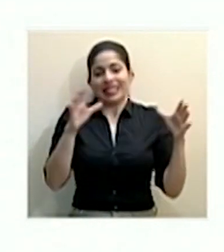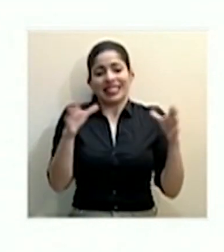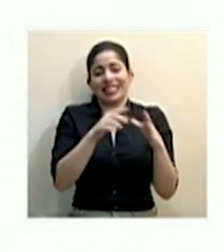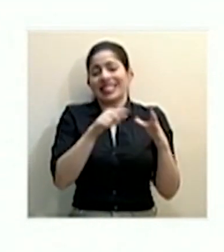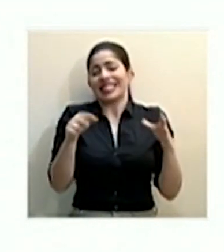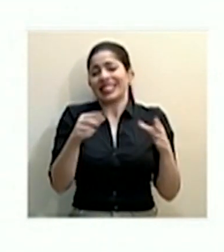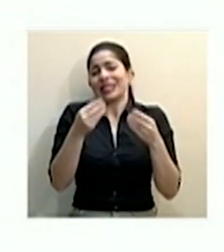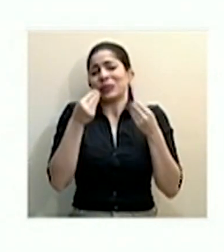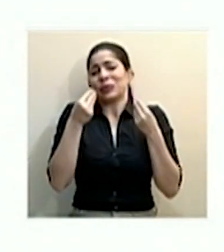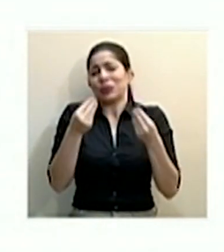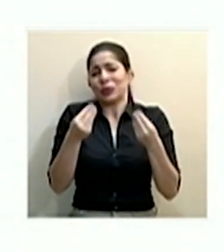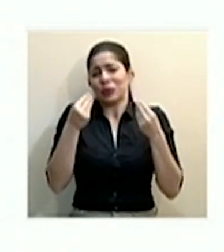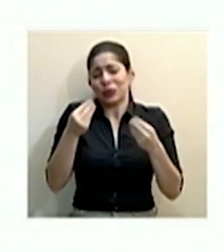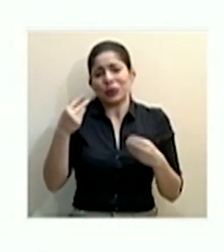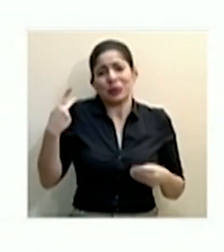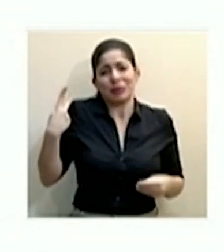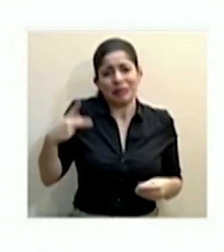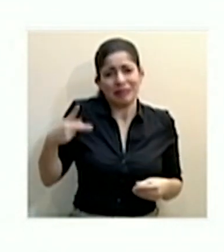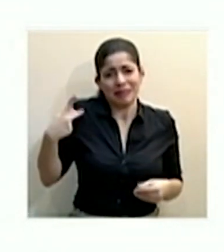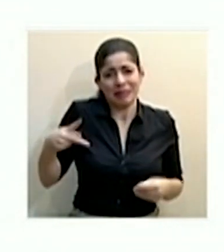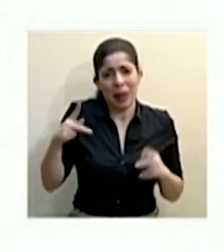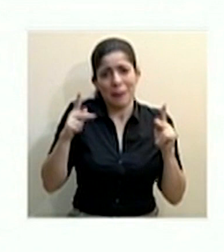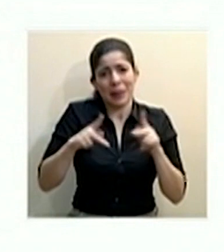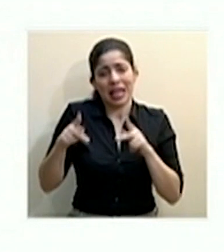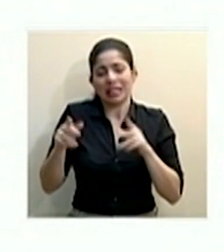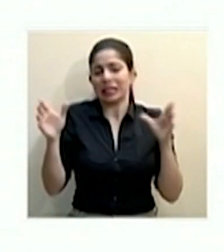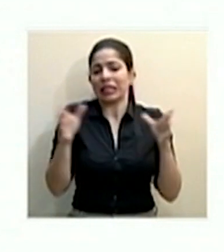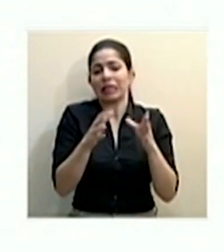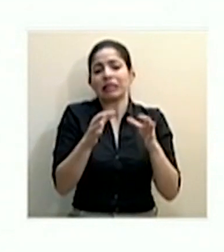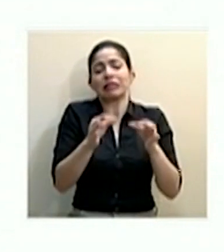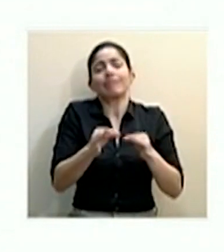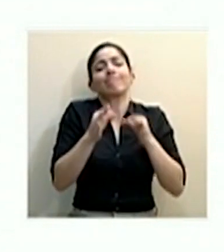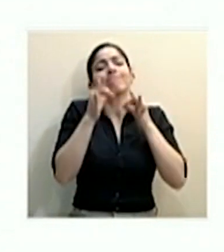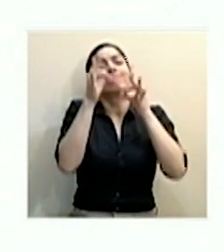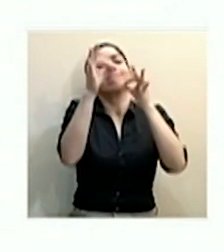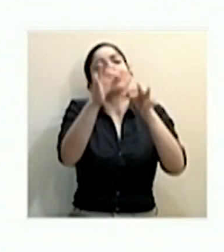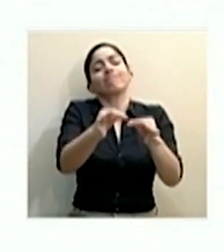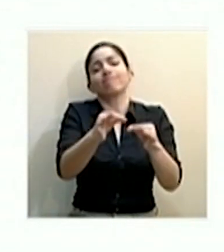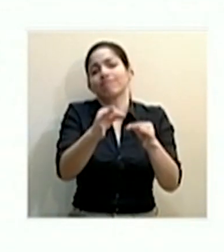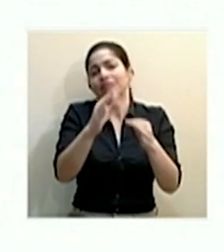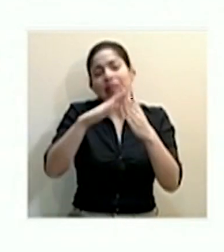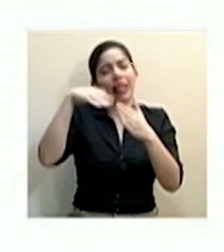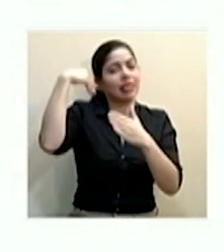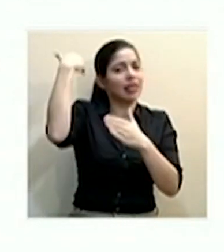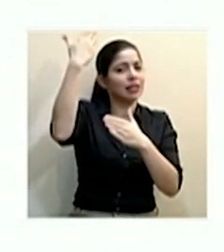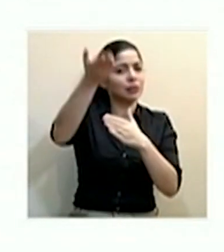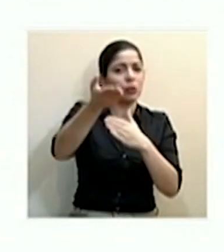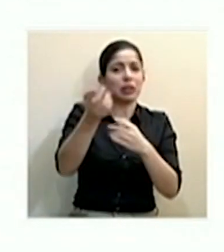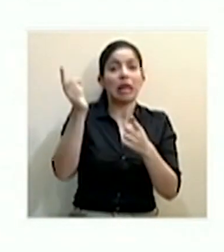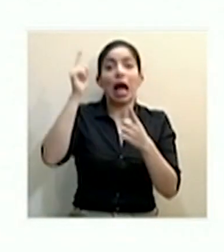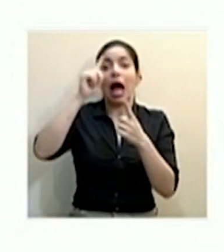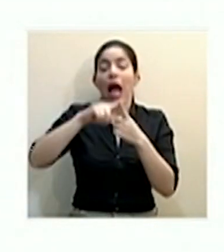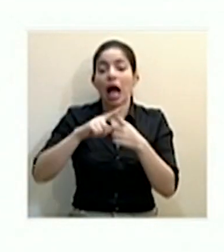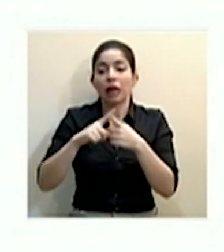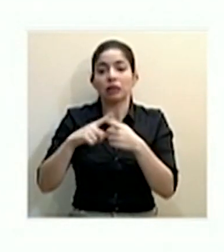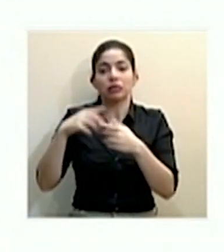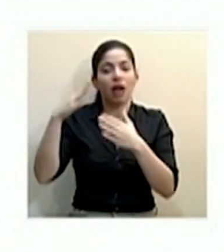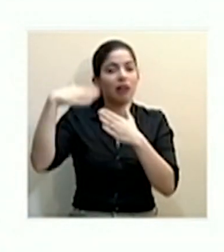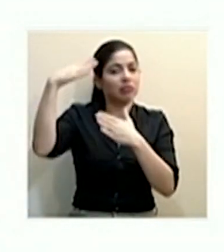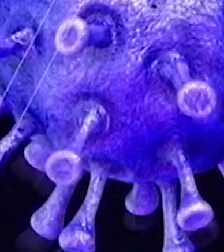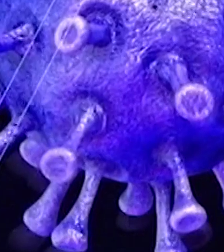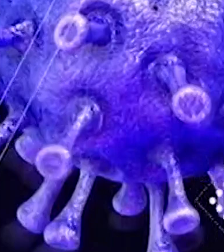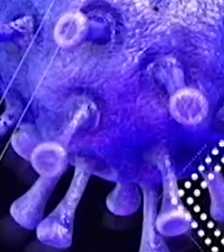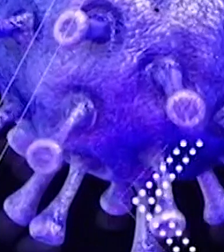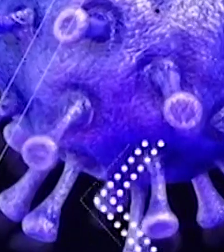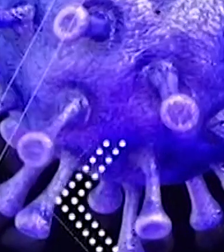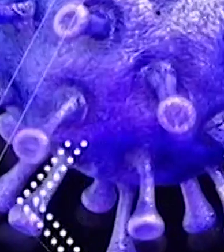exponen muchísimo a la población y quedarán relegadas para después, cuando ya esté muy avanzada la